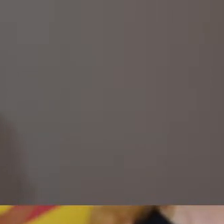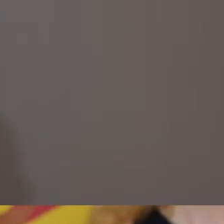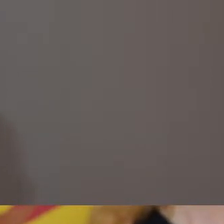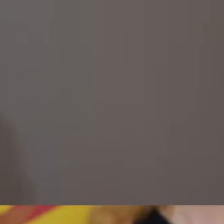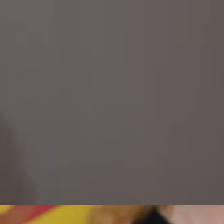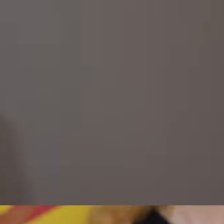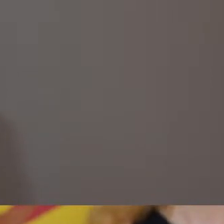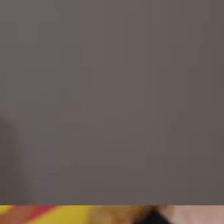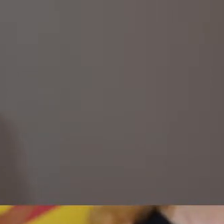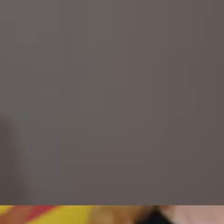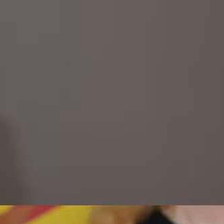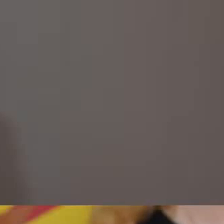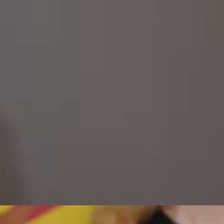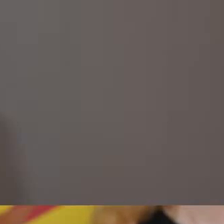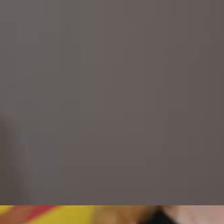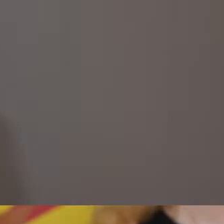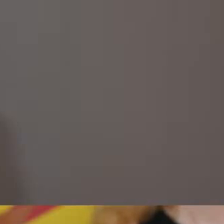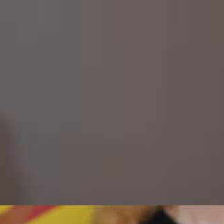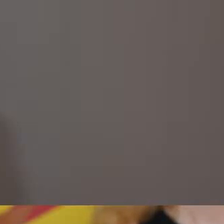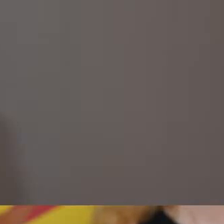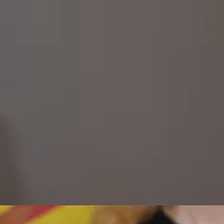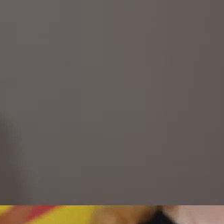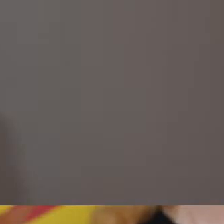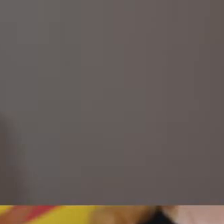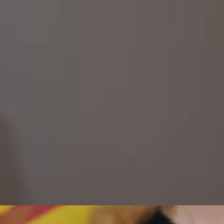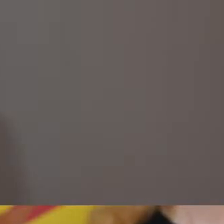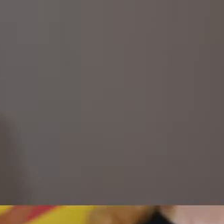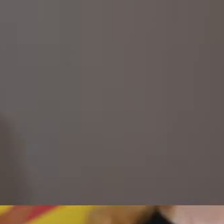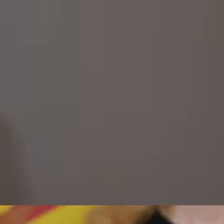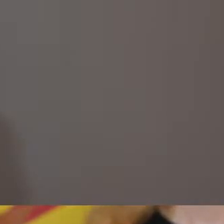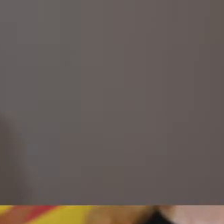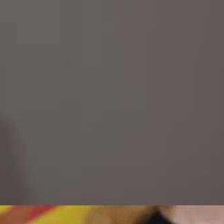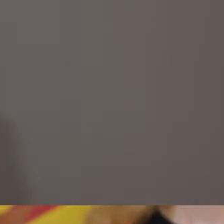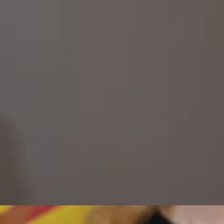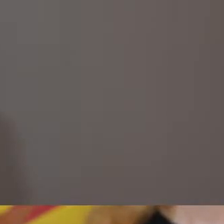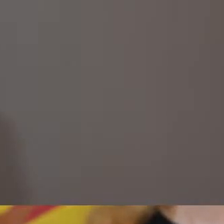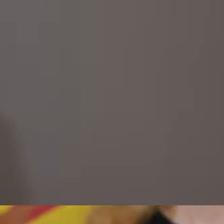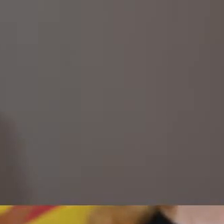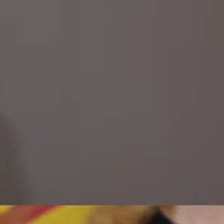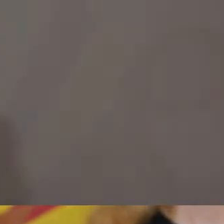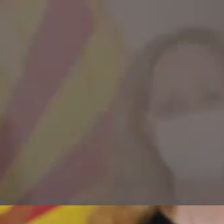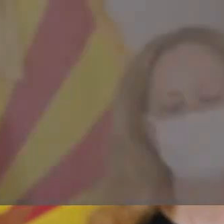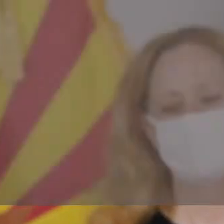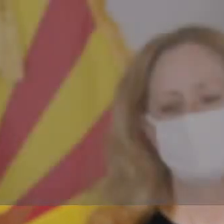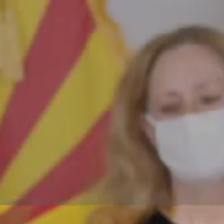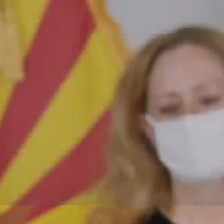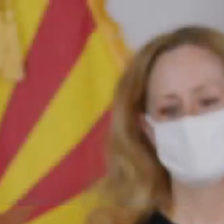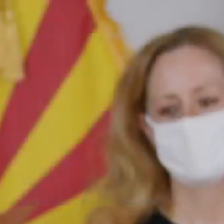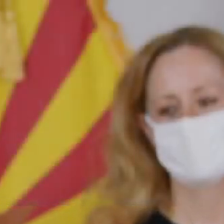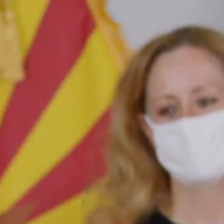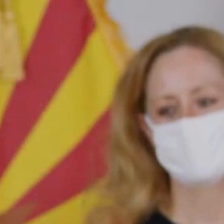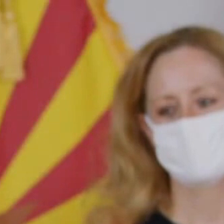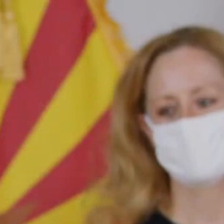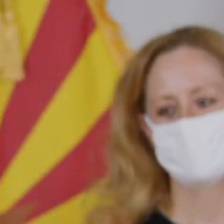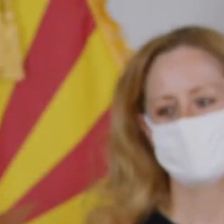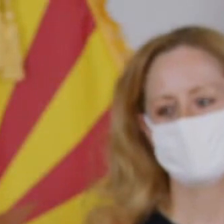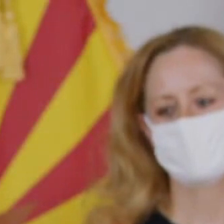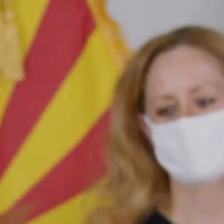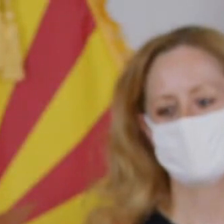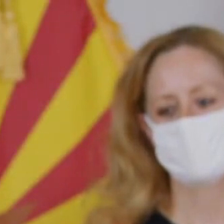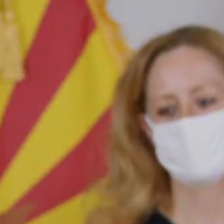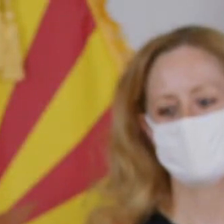salud tradicional de los Estados Unidos. Nuestra misión es garantizar que todas las personas reciban